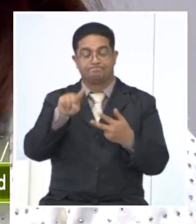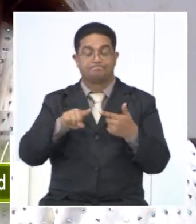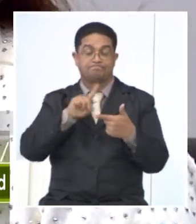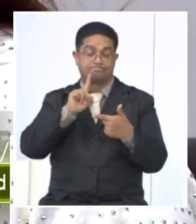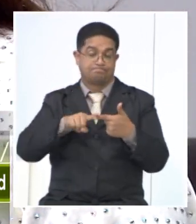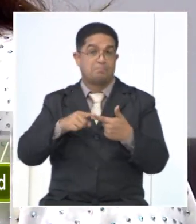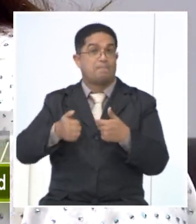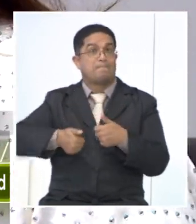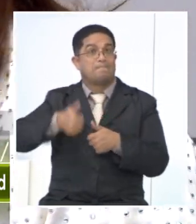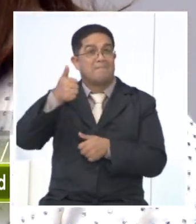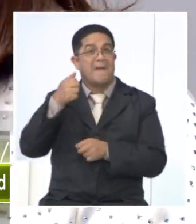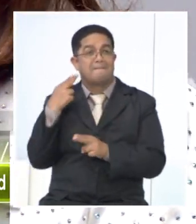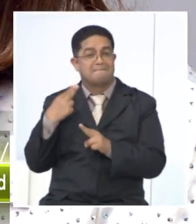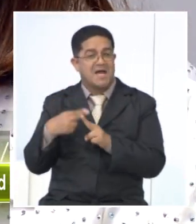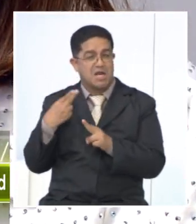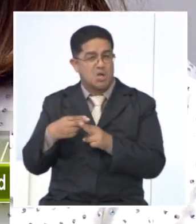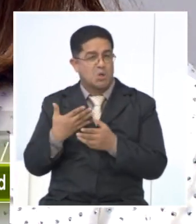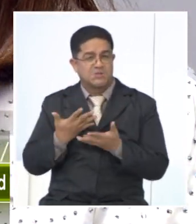más peligrosas,